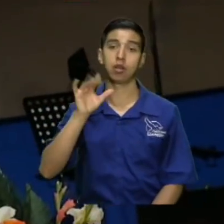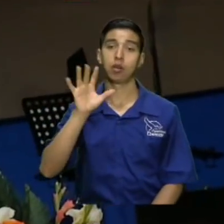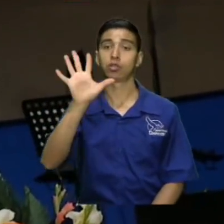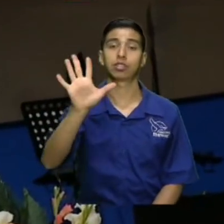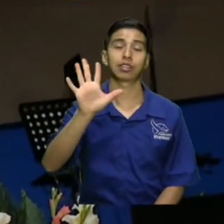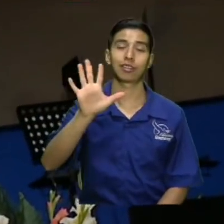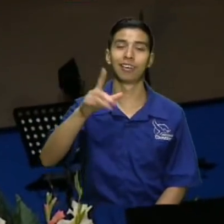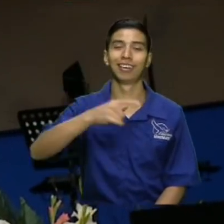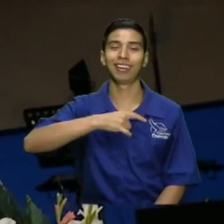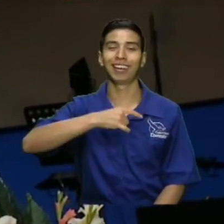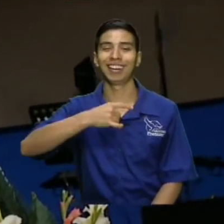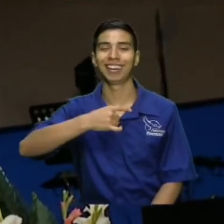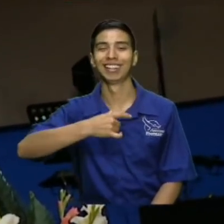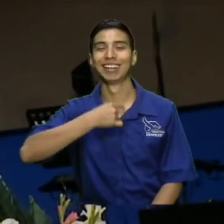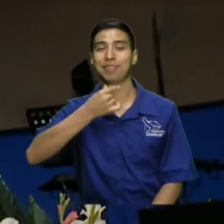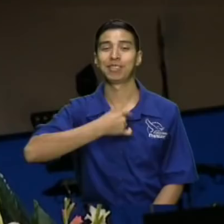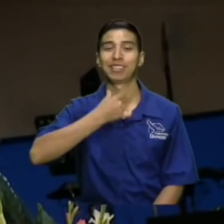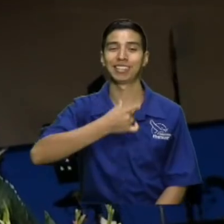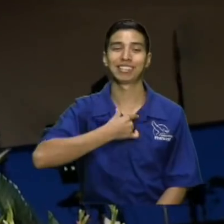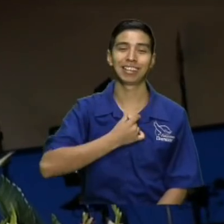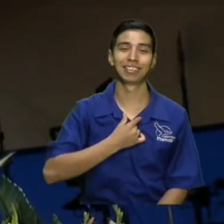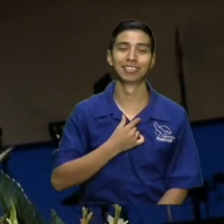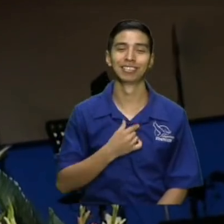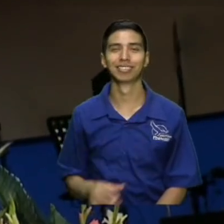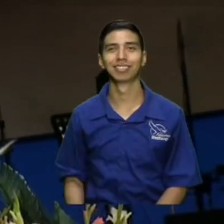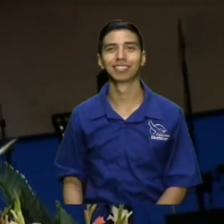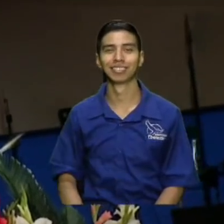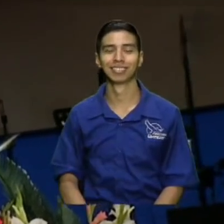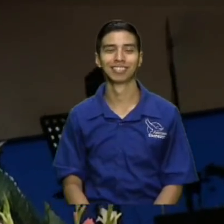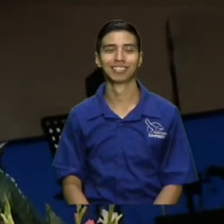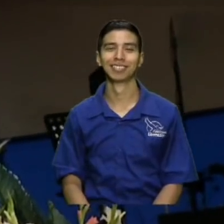muñecón. Ahora ya somos 2 muñecones en la zona 5.